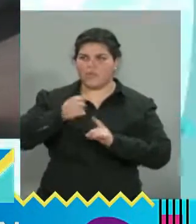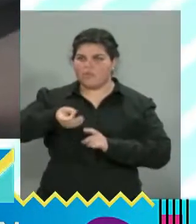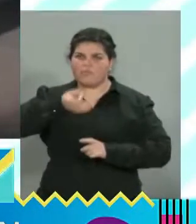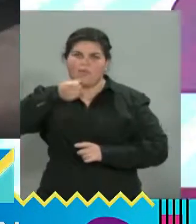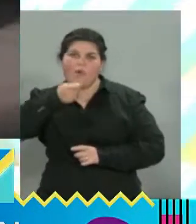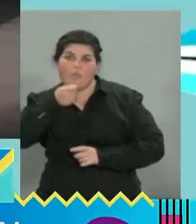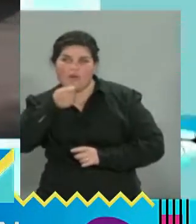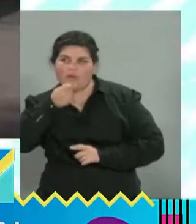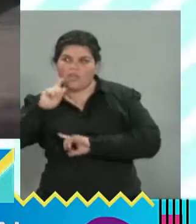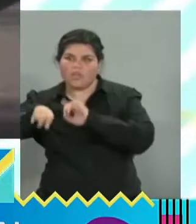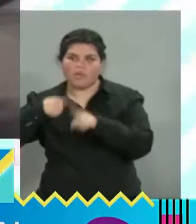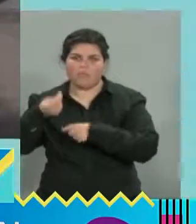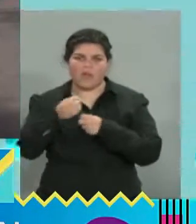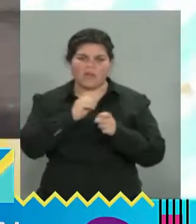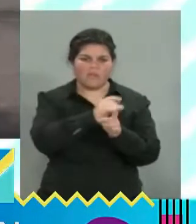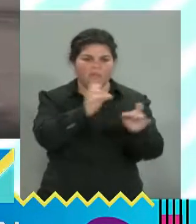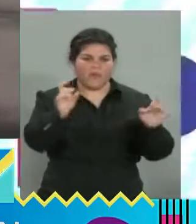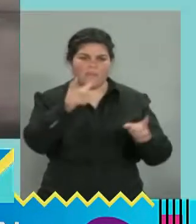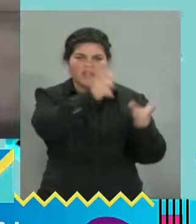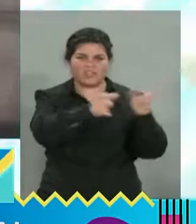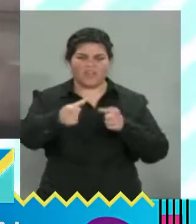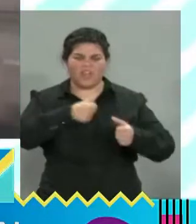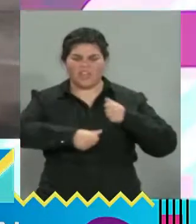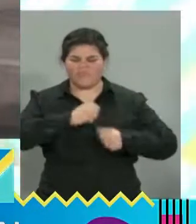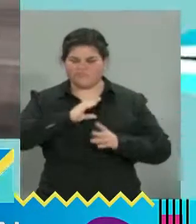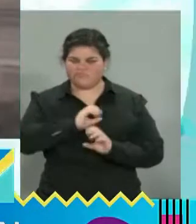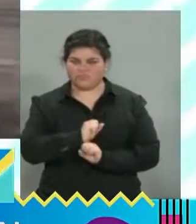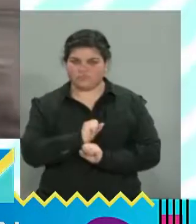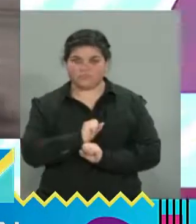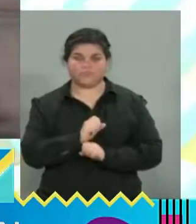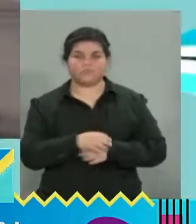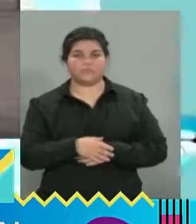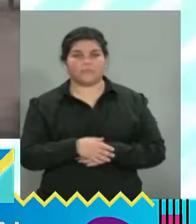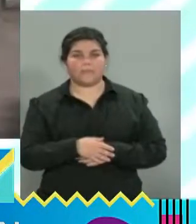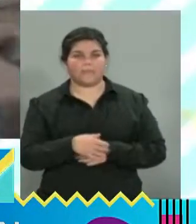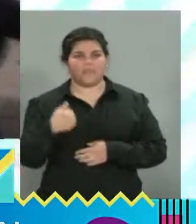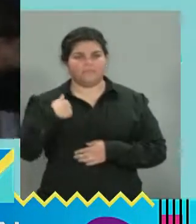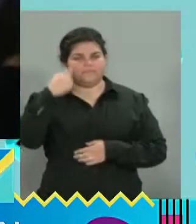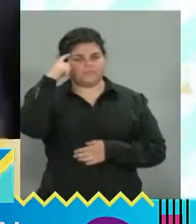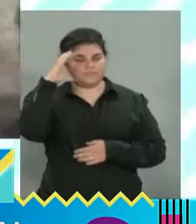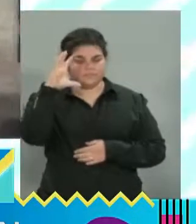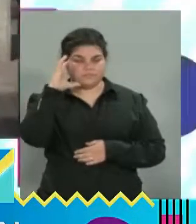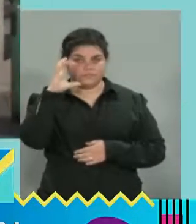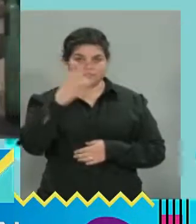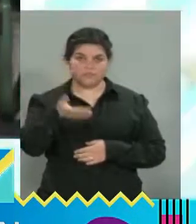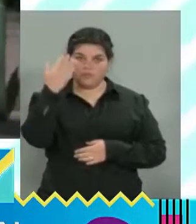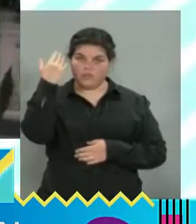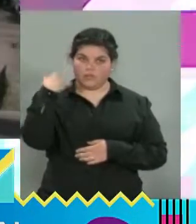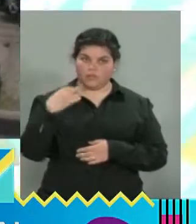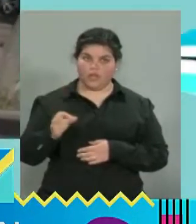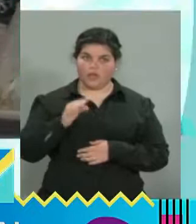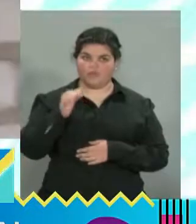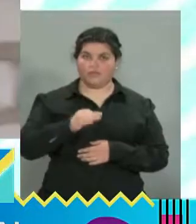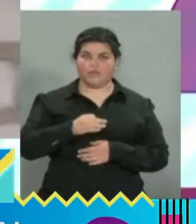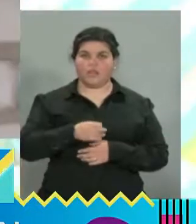personas. Yo mientras estábamos hablando me acordaba de algo que hicimos hace un par de años en la Feria del